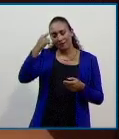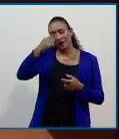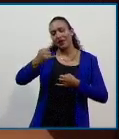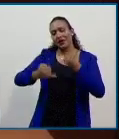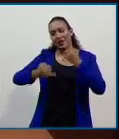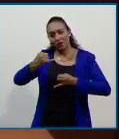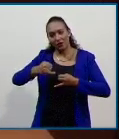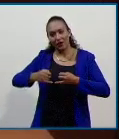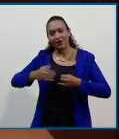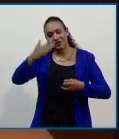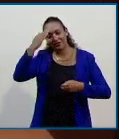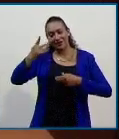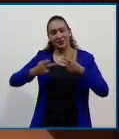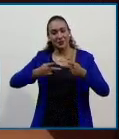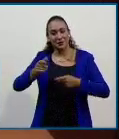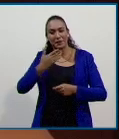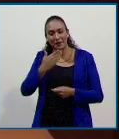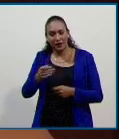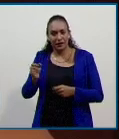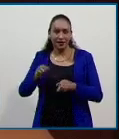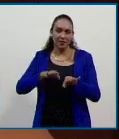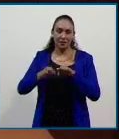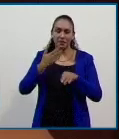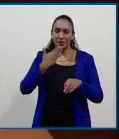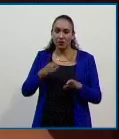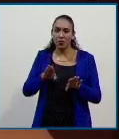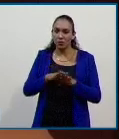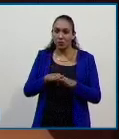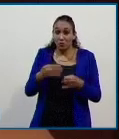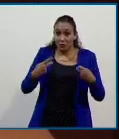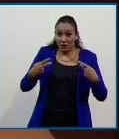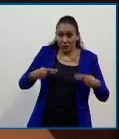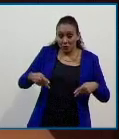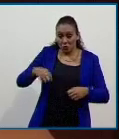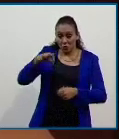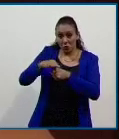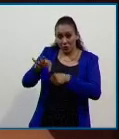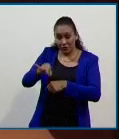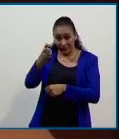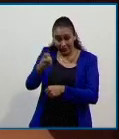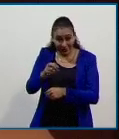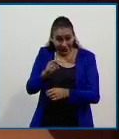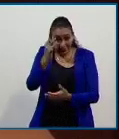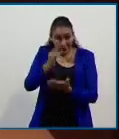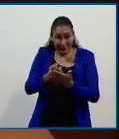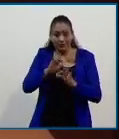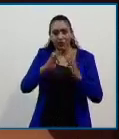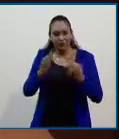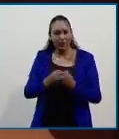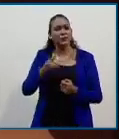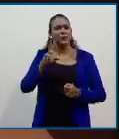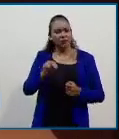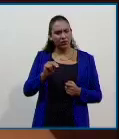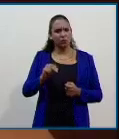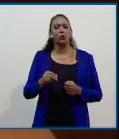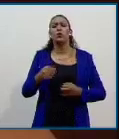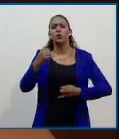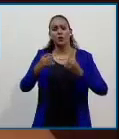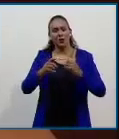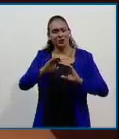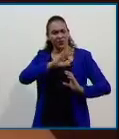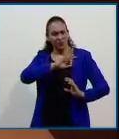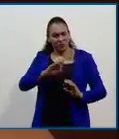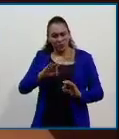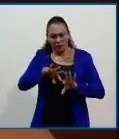voto popular. La democratización del Poder Judicial puede lograrse mediante la implementación de acciones afirmativas destinadas